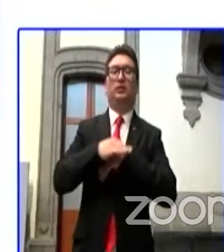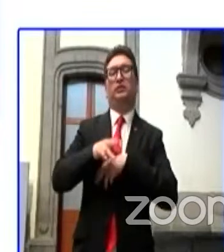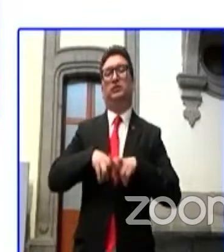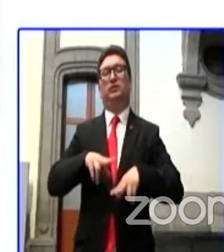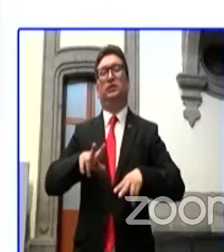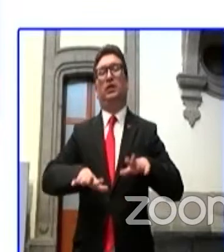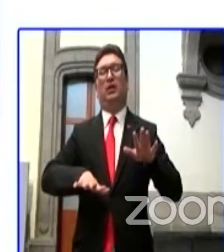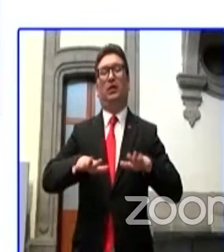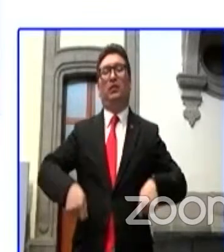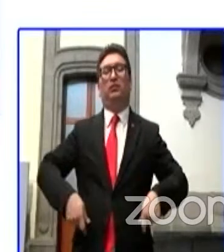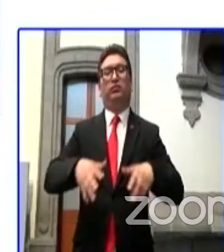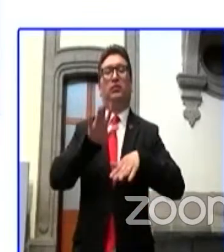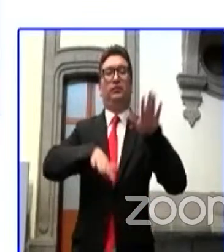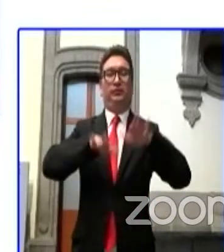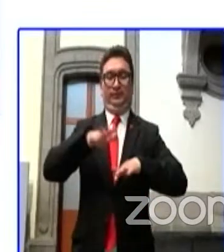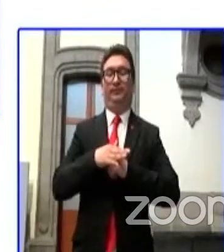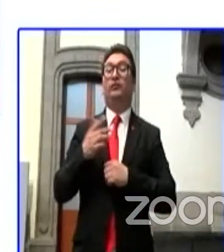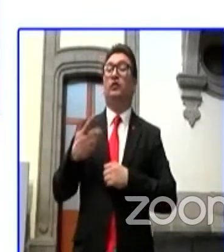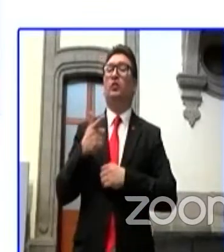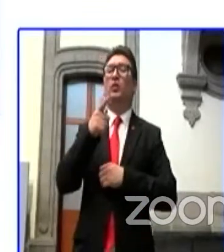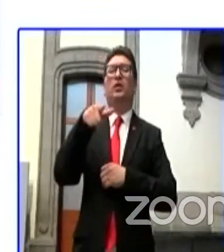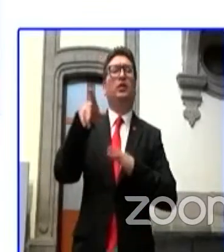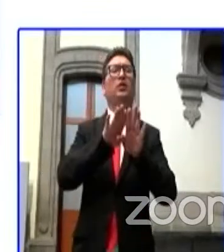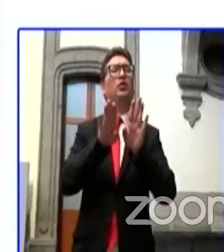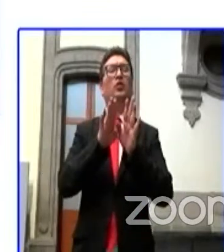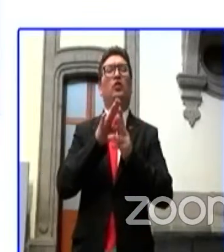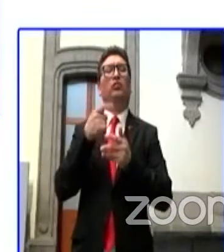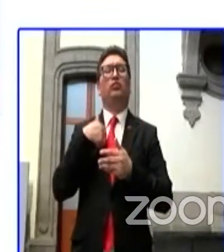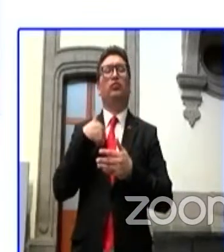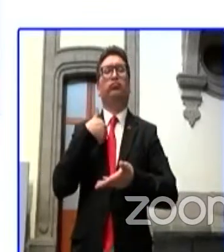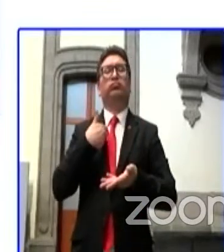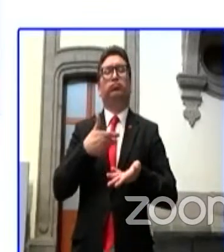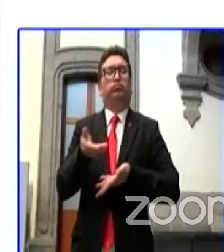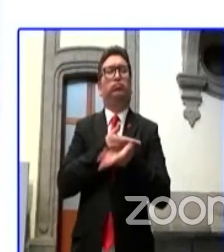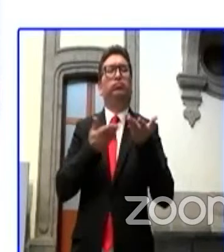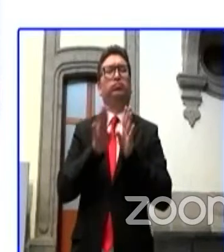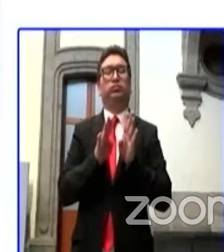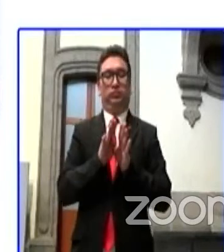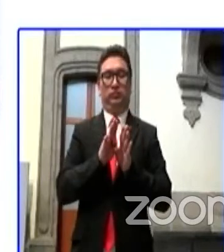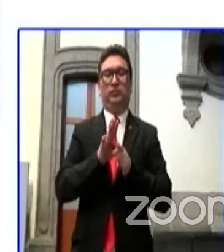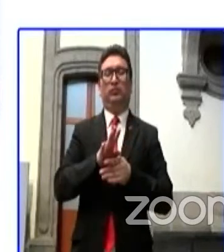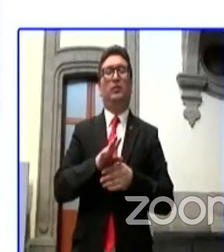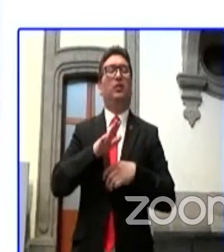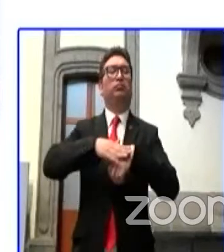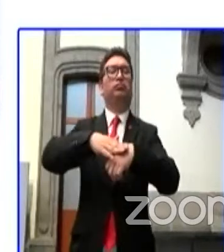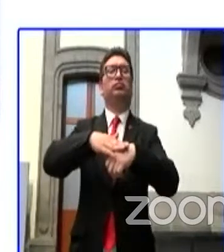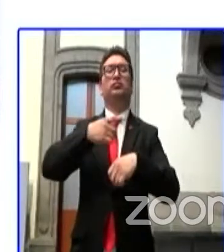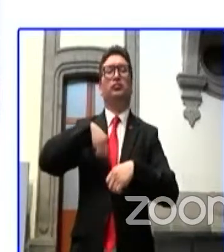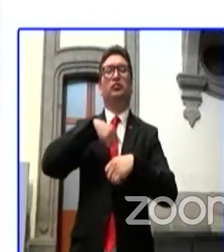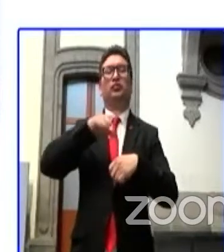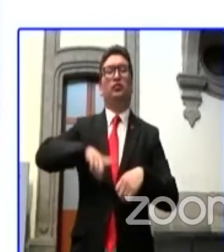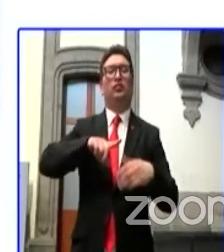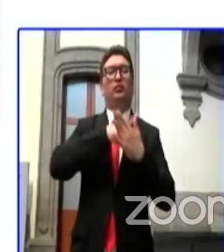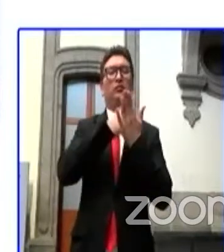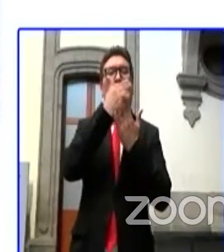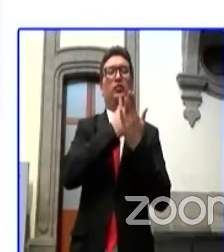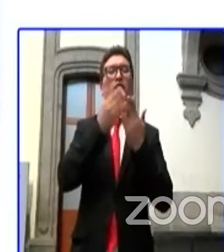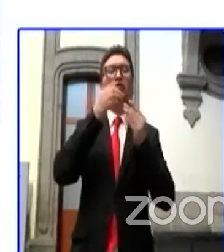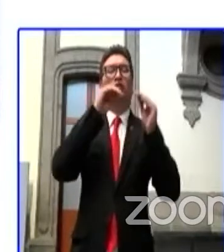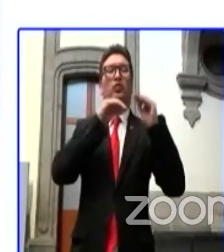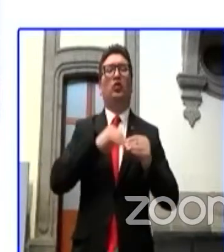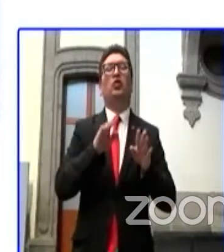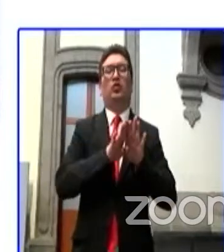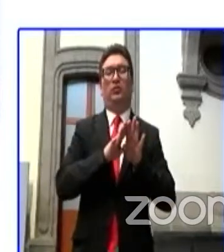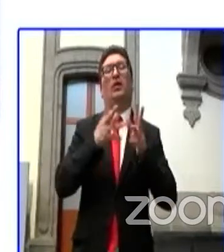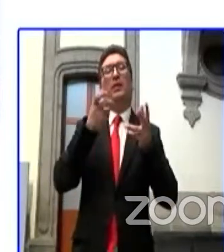también. Pues en Guanajuato, ¿cómo podría yo compartirles a ustedes? Pues que llevamos la política pública a través de política